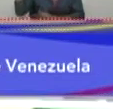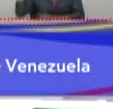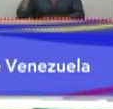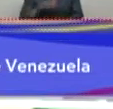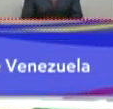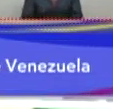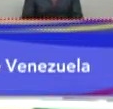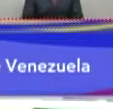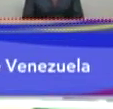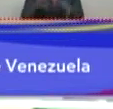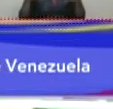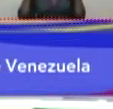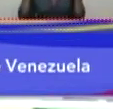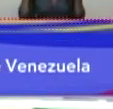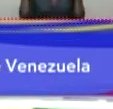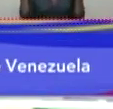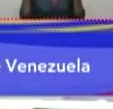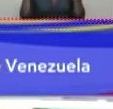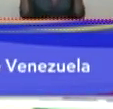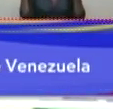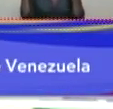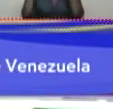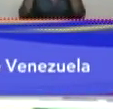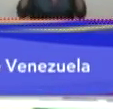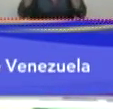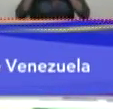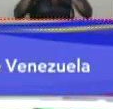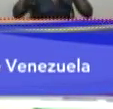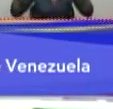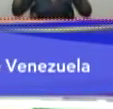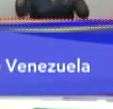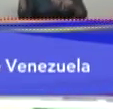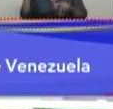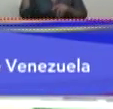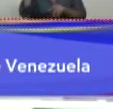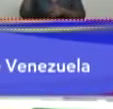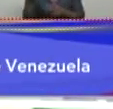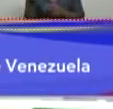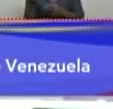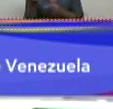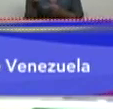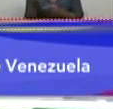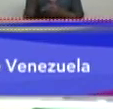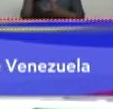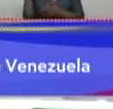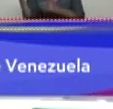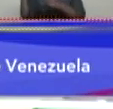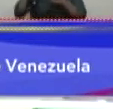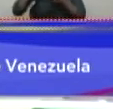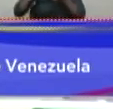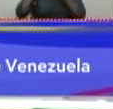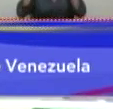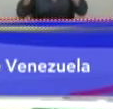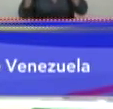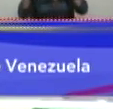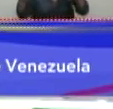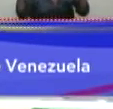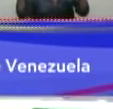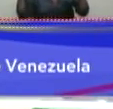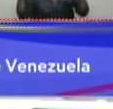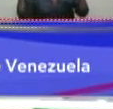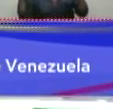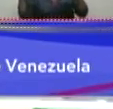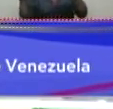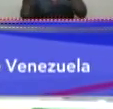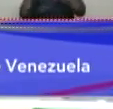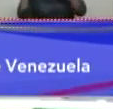ha refrescado el territorio nacional y además, bueno, ha traído la bendición, que